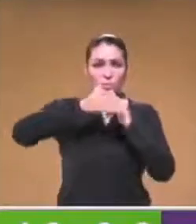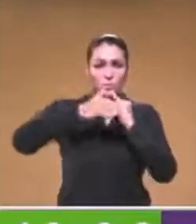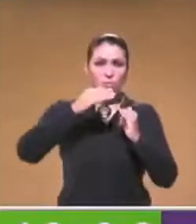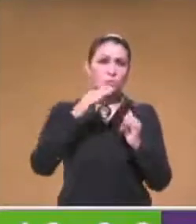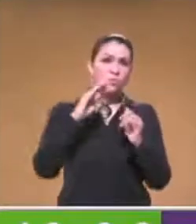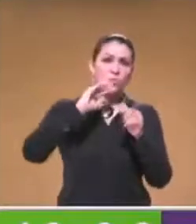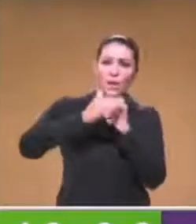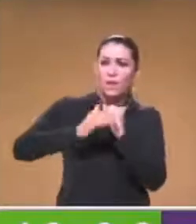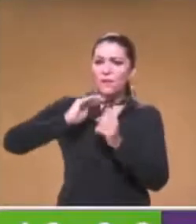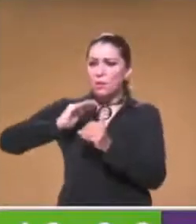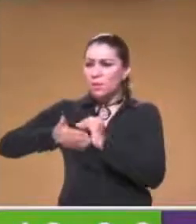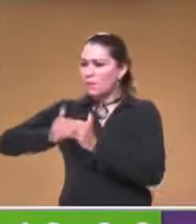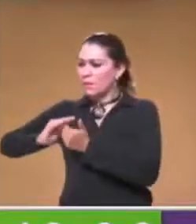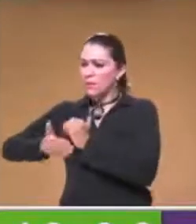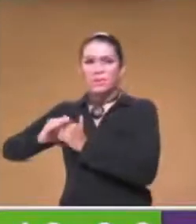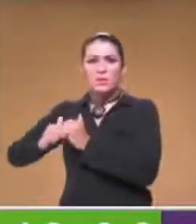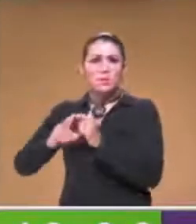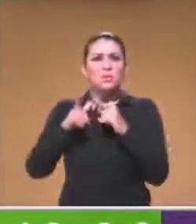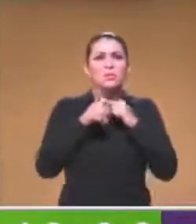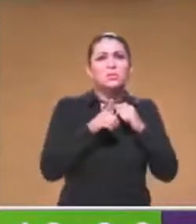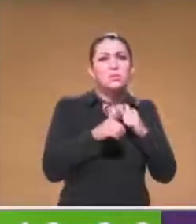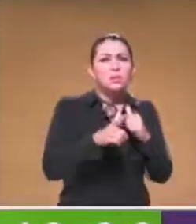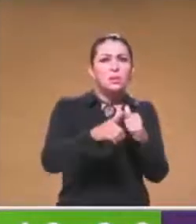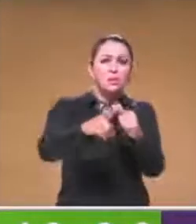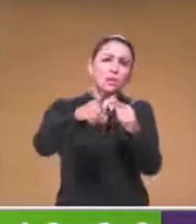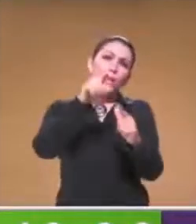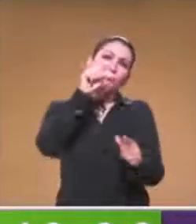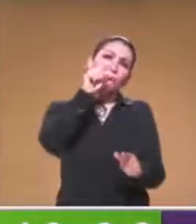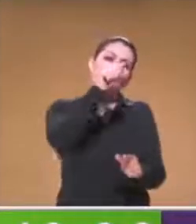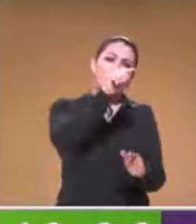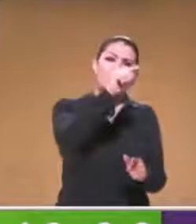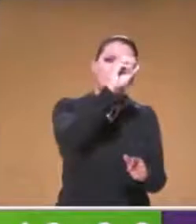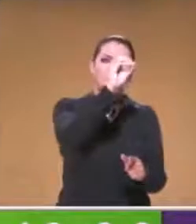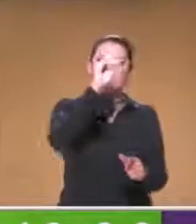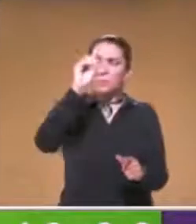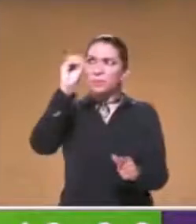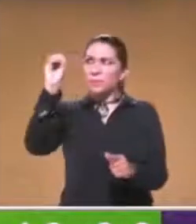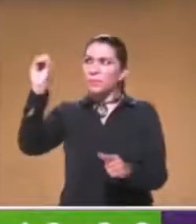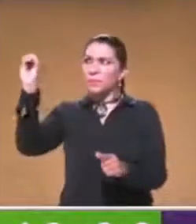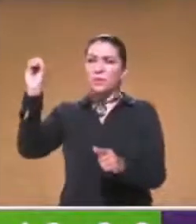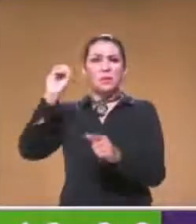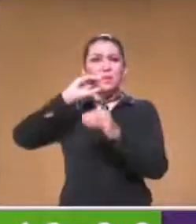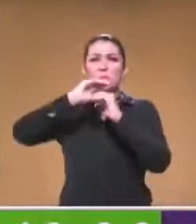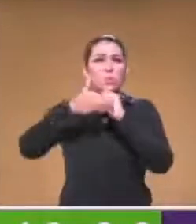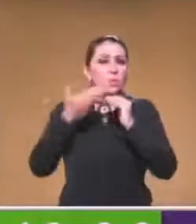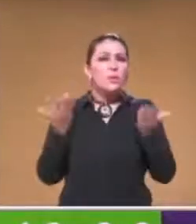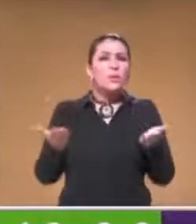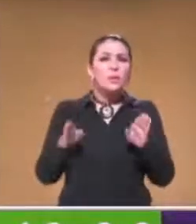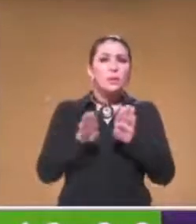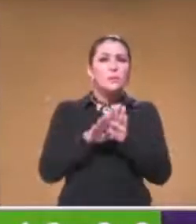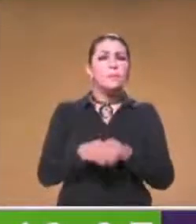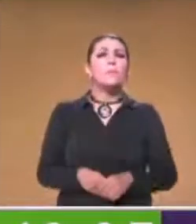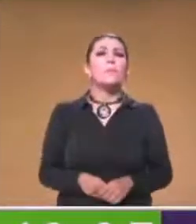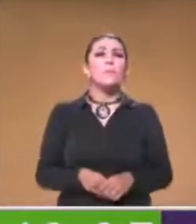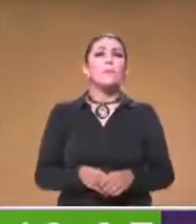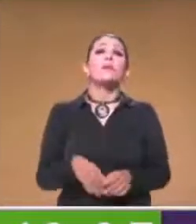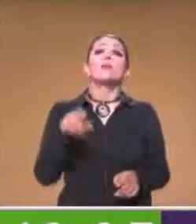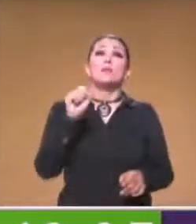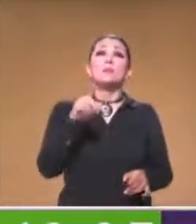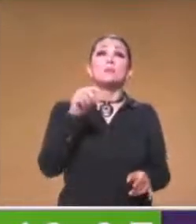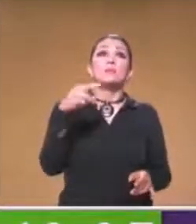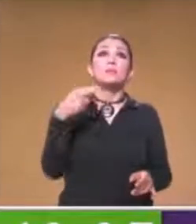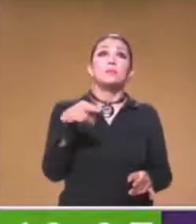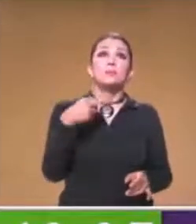no tiene fin. Es decir, que son infinitas, no tienen un término. Y también les conocemos